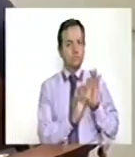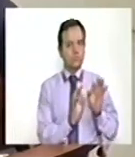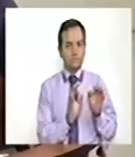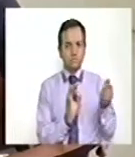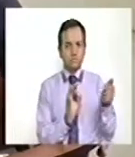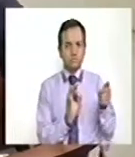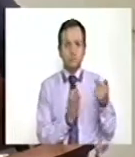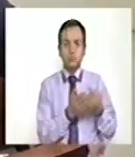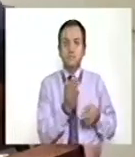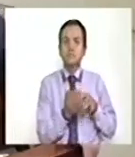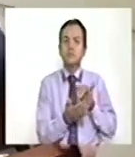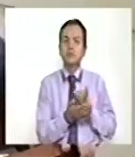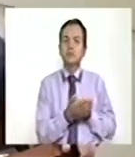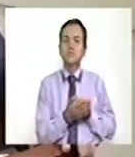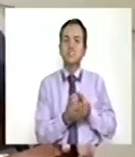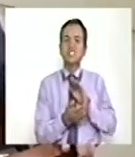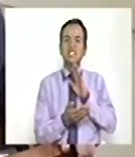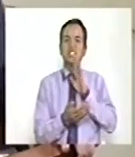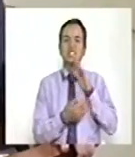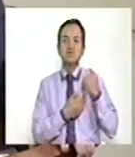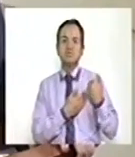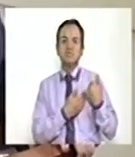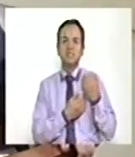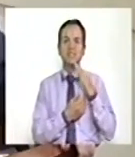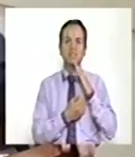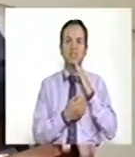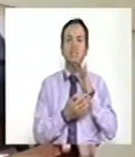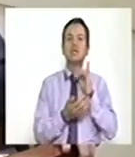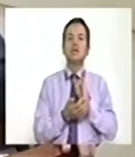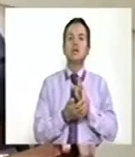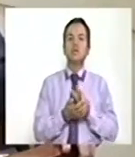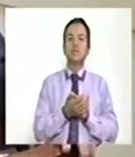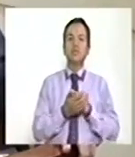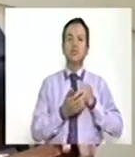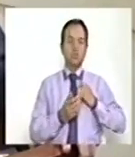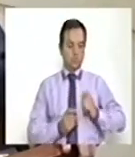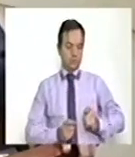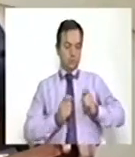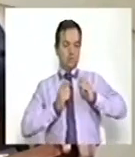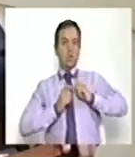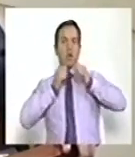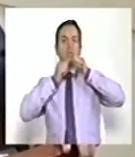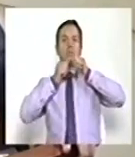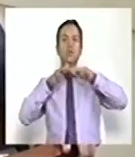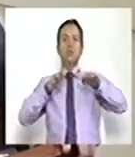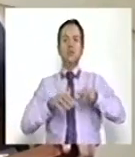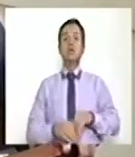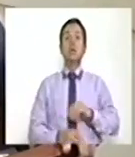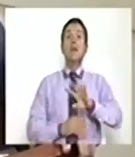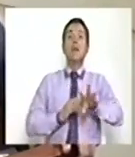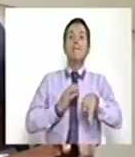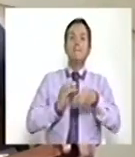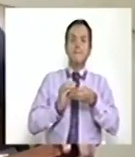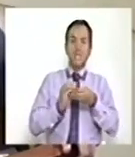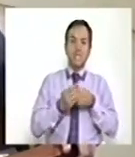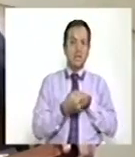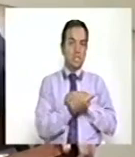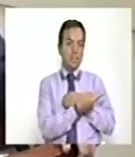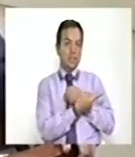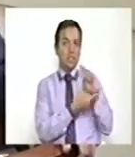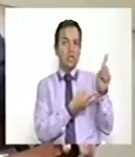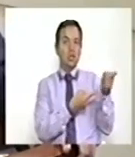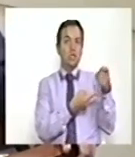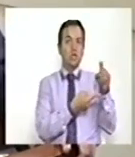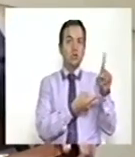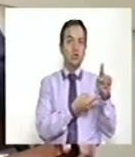que solo las puede conocer funcionarios públicos, y que Gustavo Malo